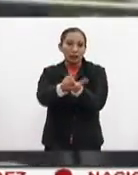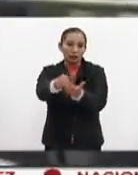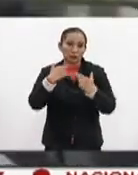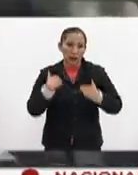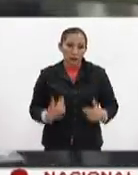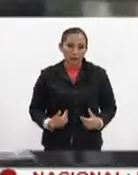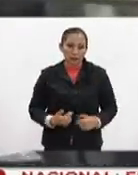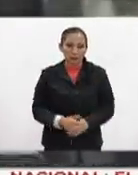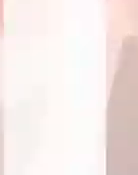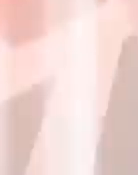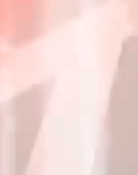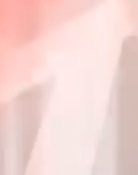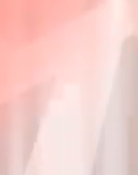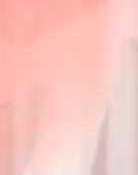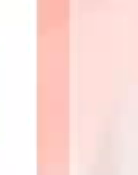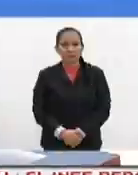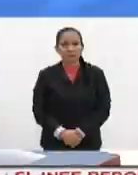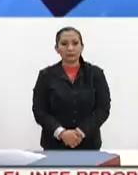derechos humanos.